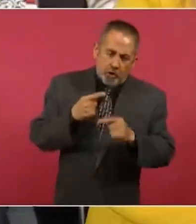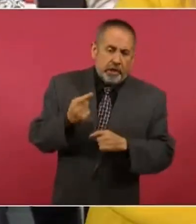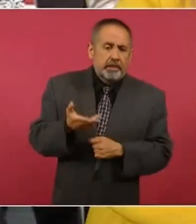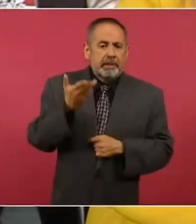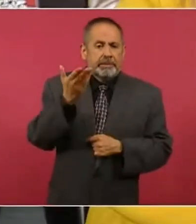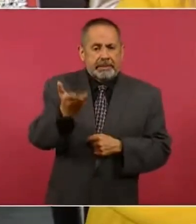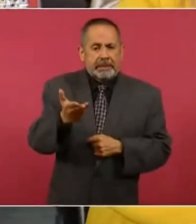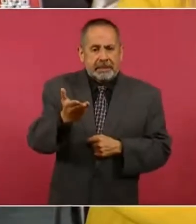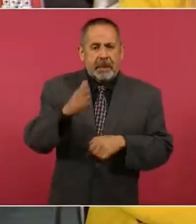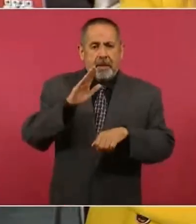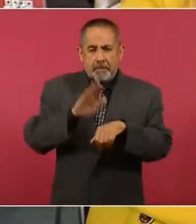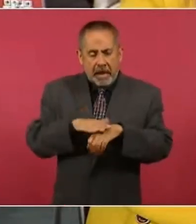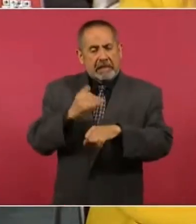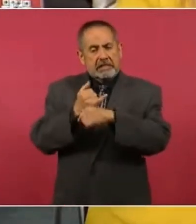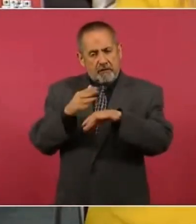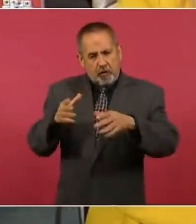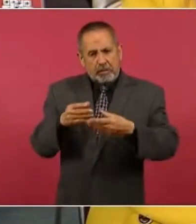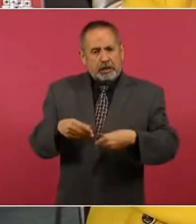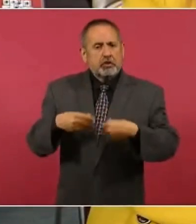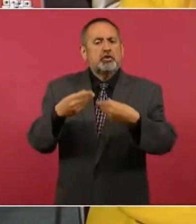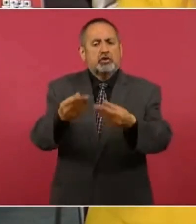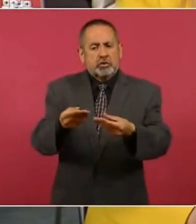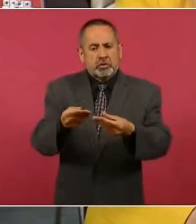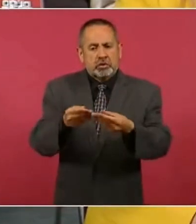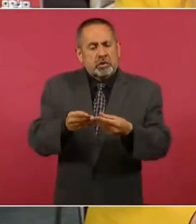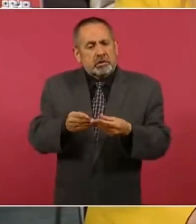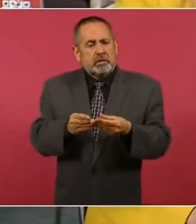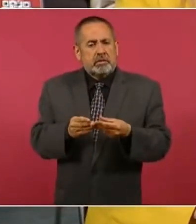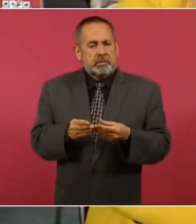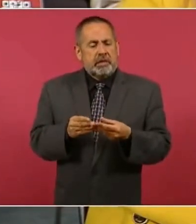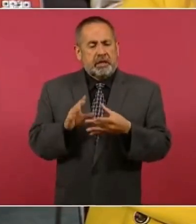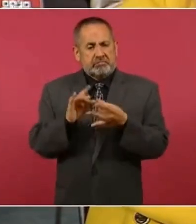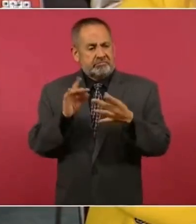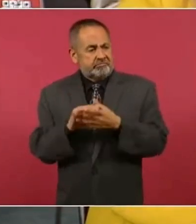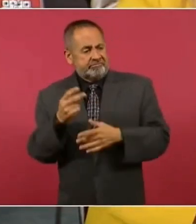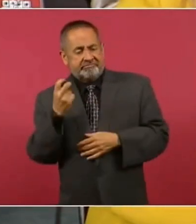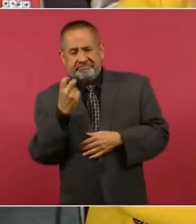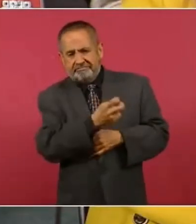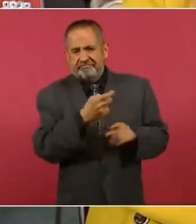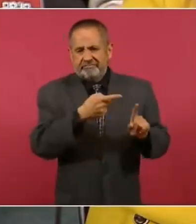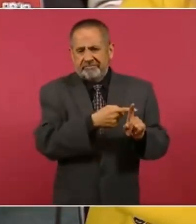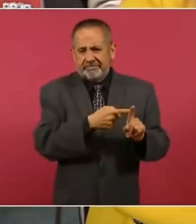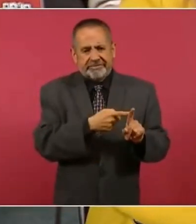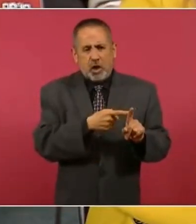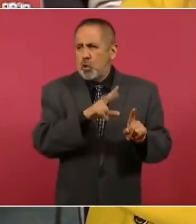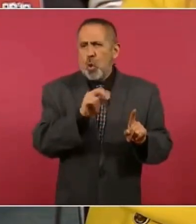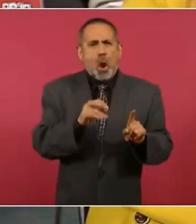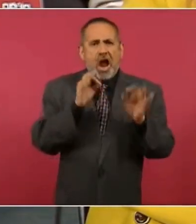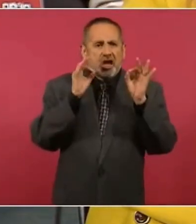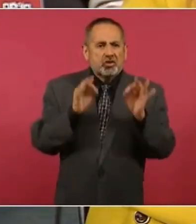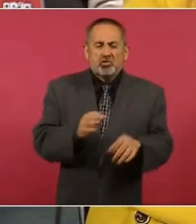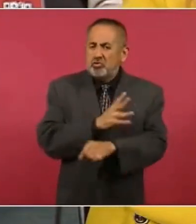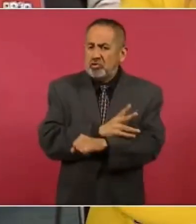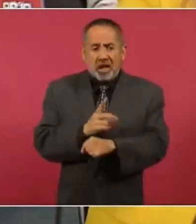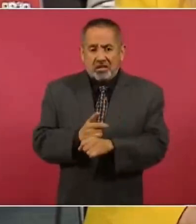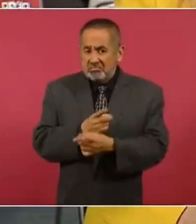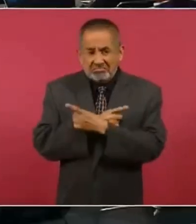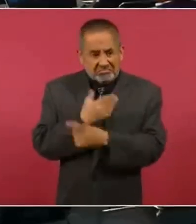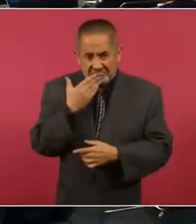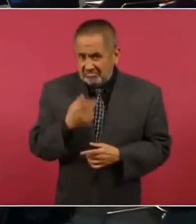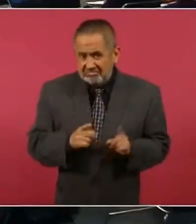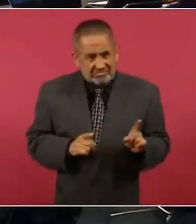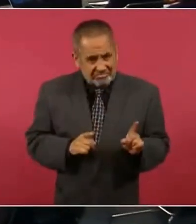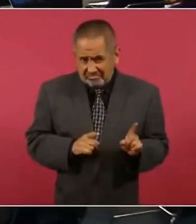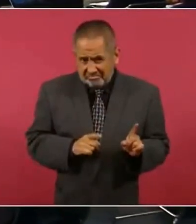a presentarle más información que refuerzan esta narrativa de que este supuesto civil no es un ciudadano honorable al que